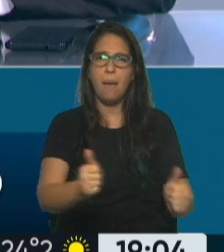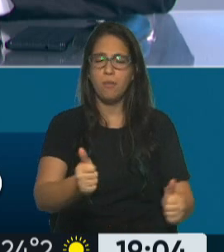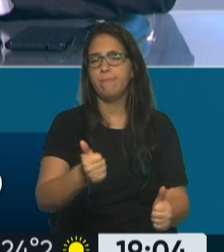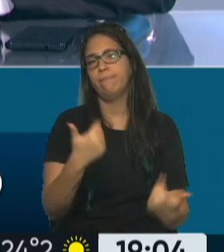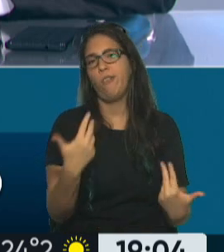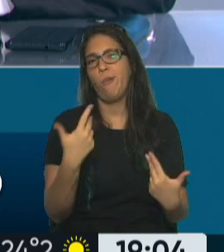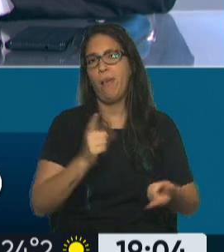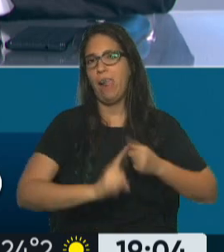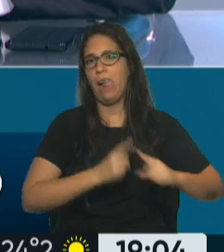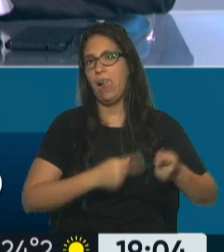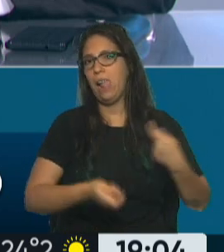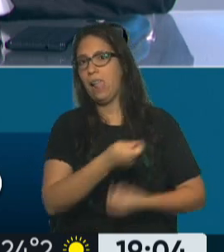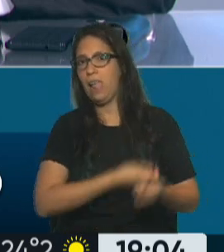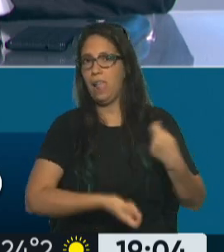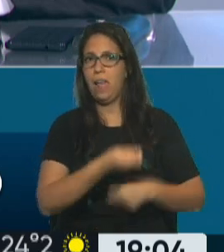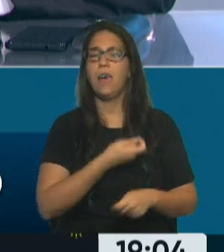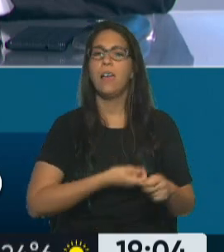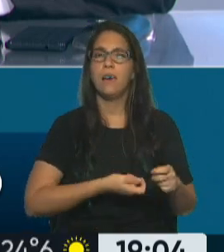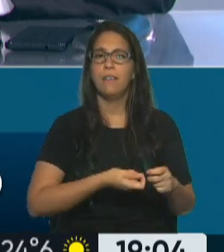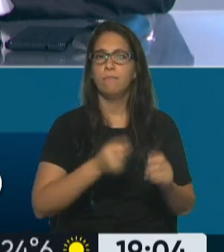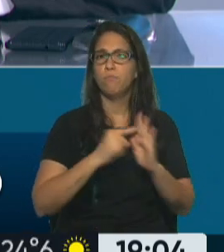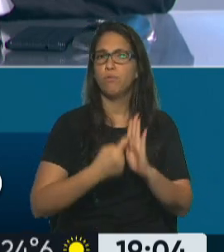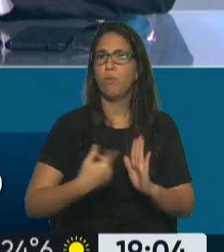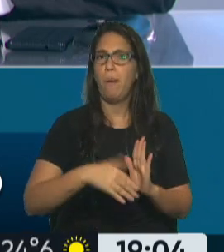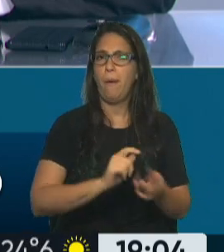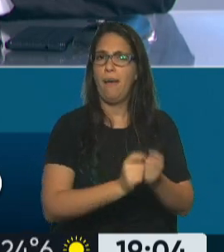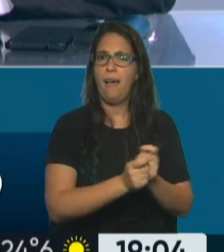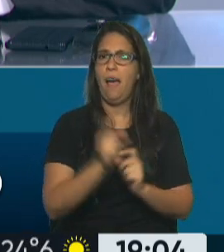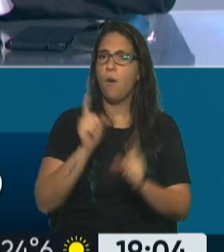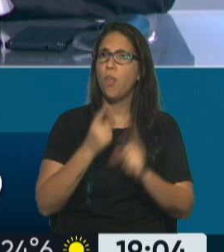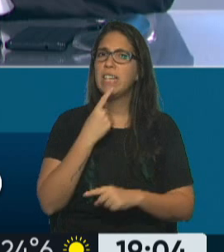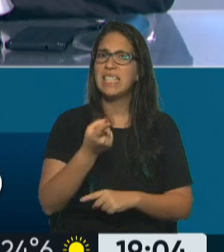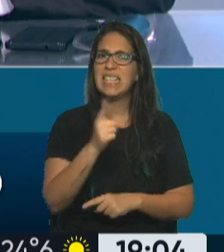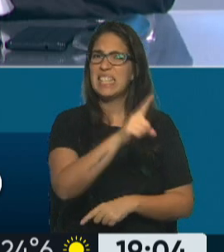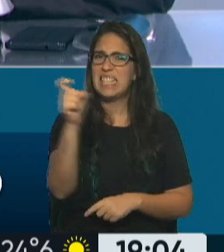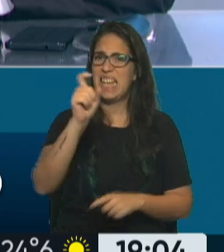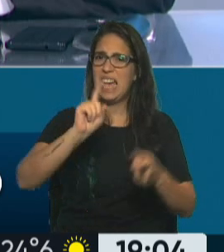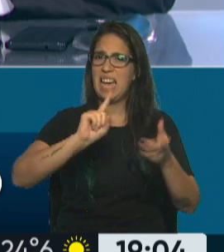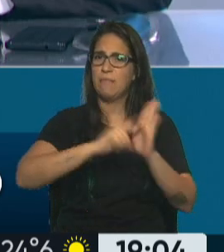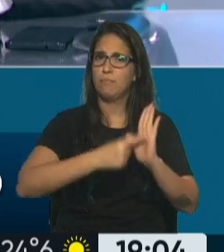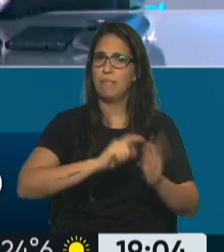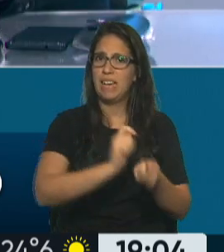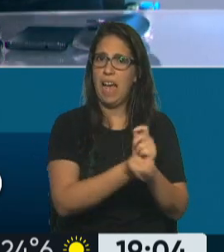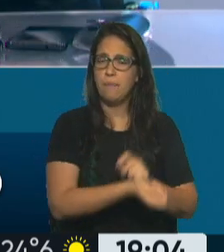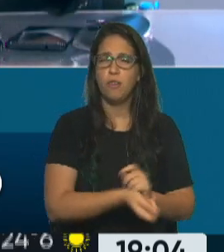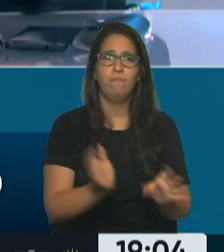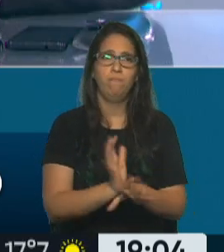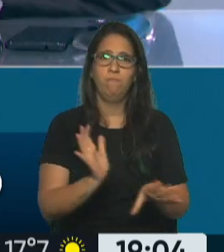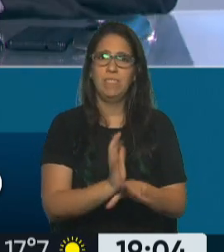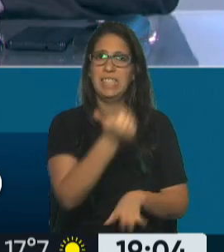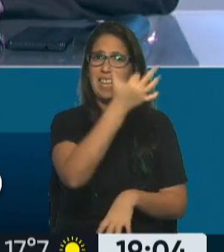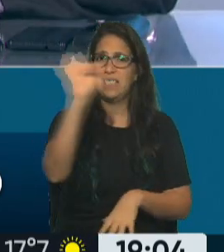de de distintos aspectos que se van a ir cambiando algunos dicen que son más de 100 cambios son 600 artículos con lo cual es